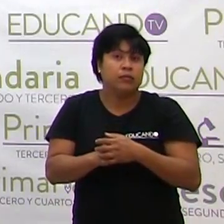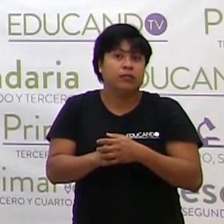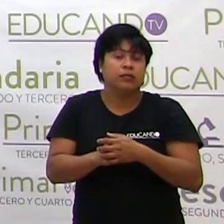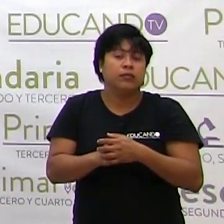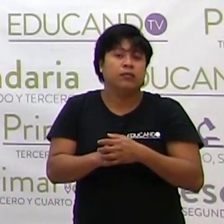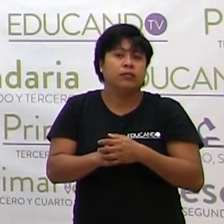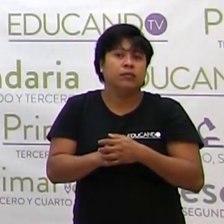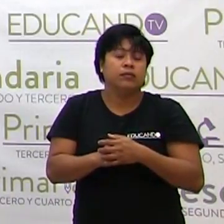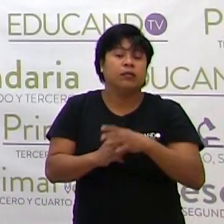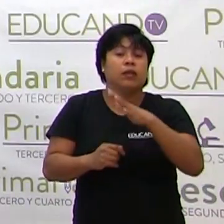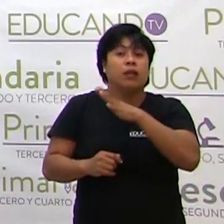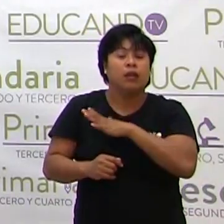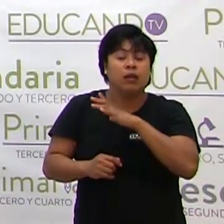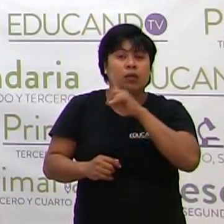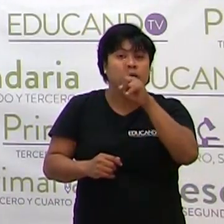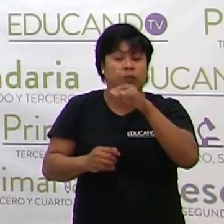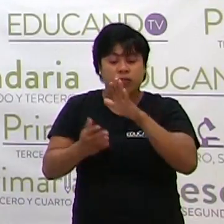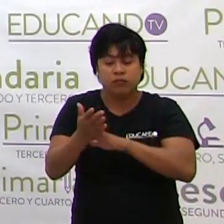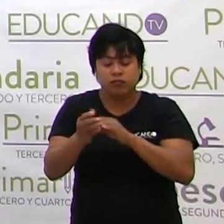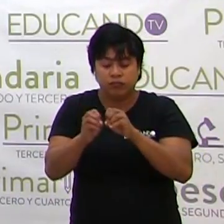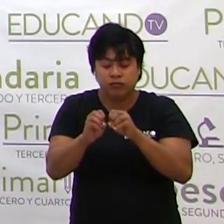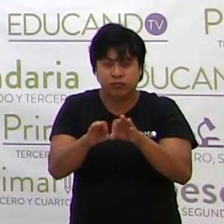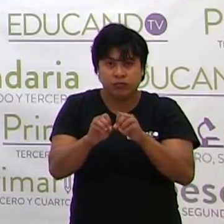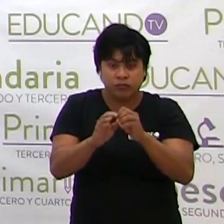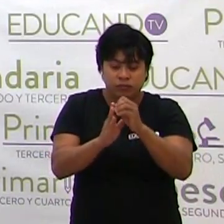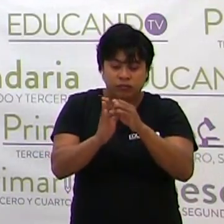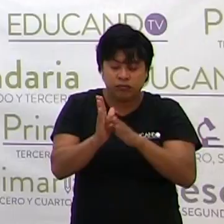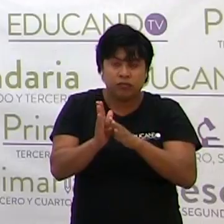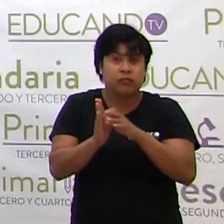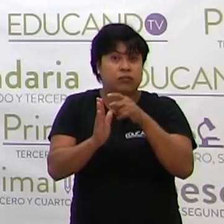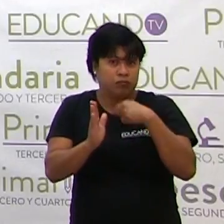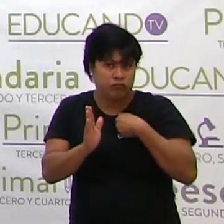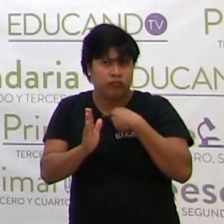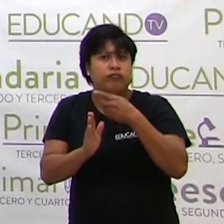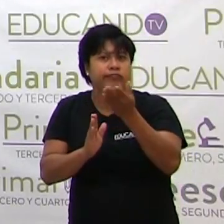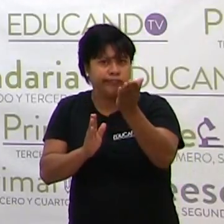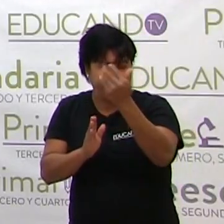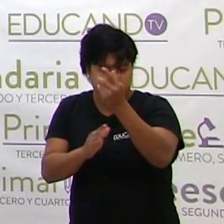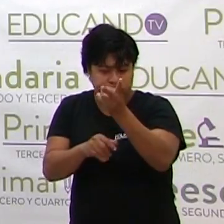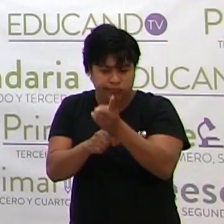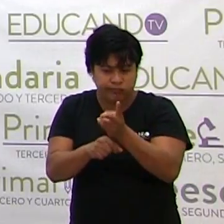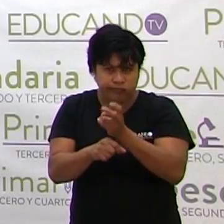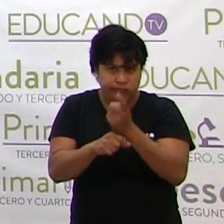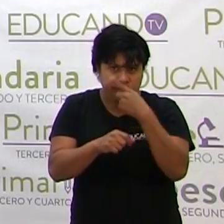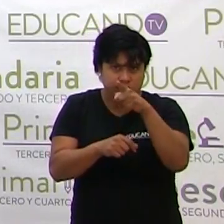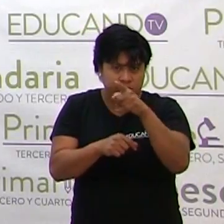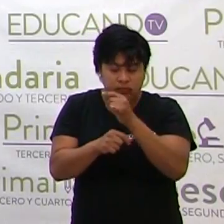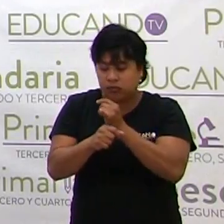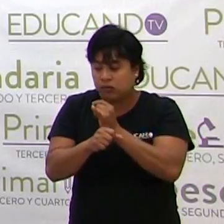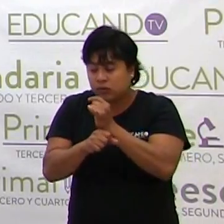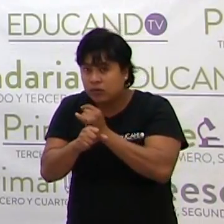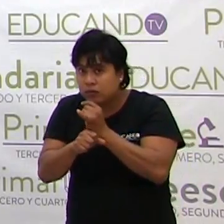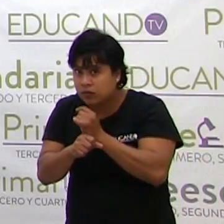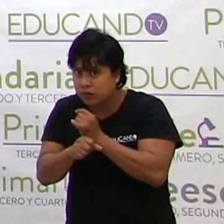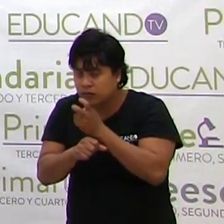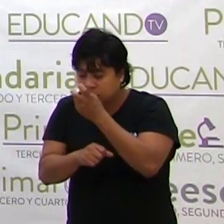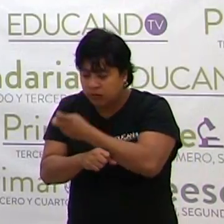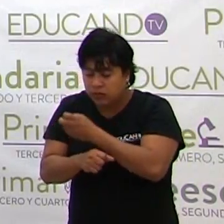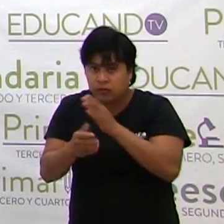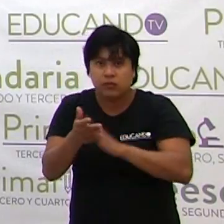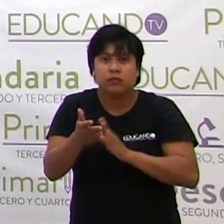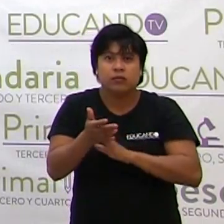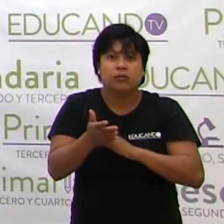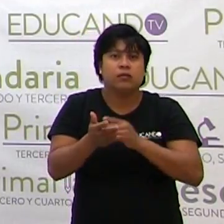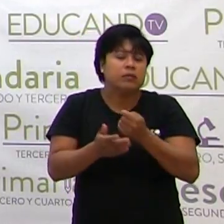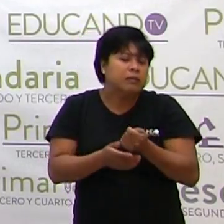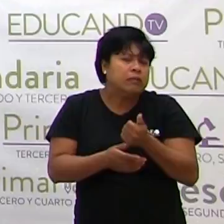En ella hay un documento, el cual te invito a que investigues. Mucha atención con este documento. Fue